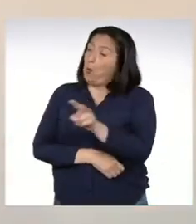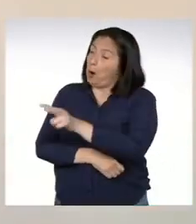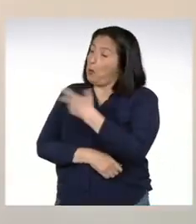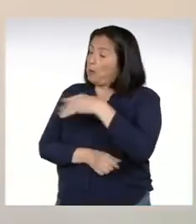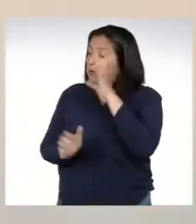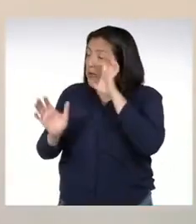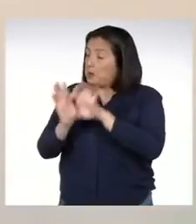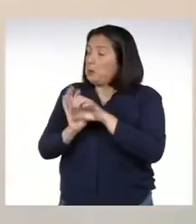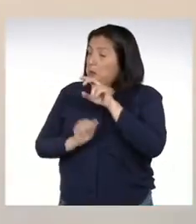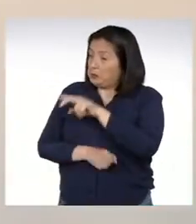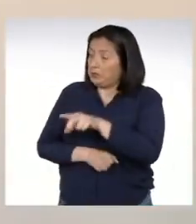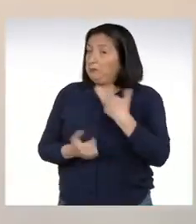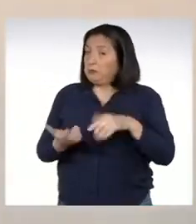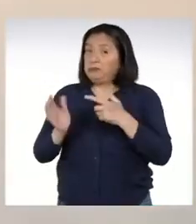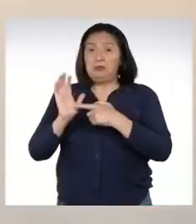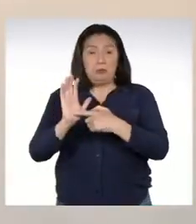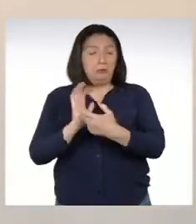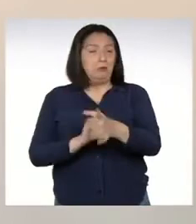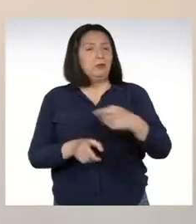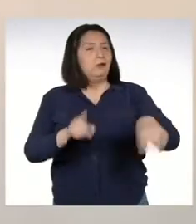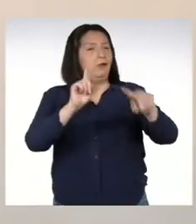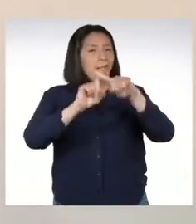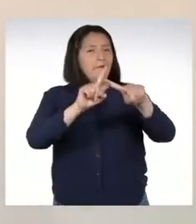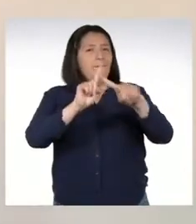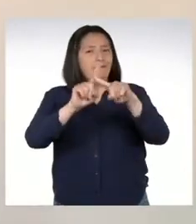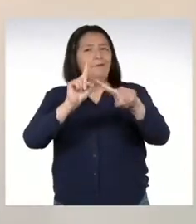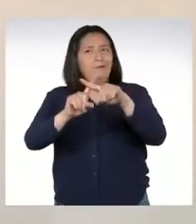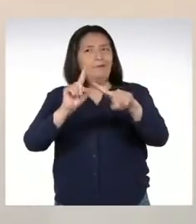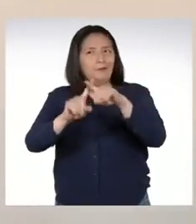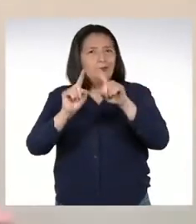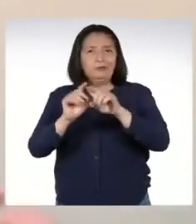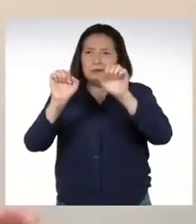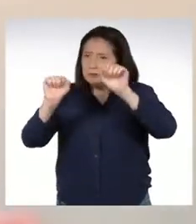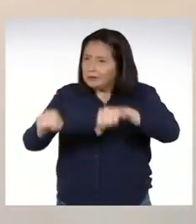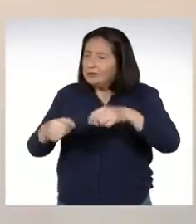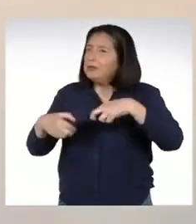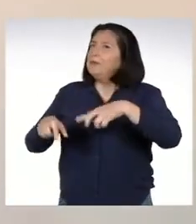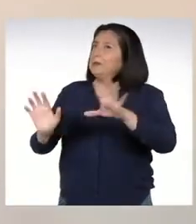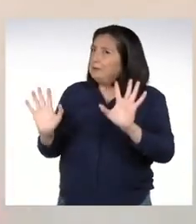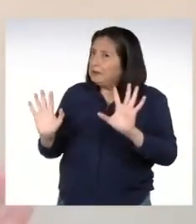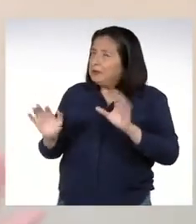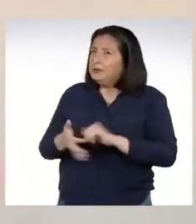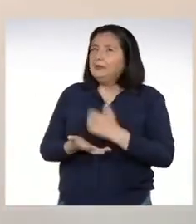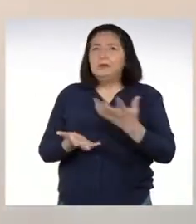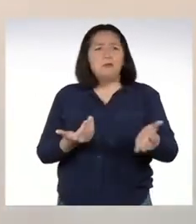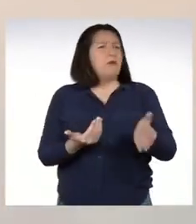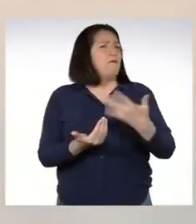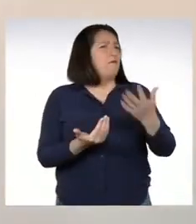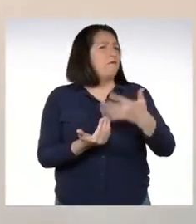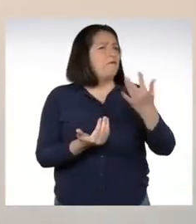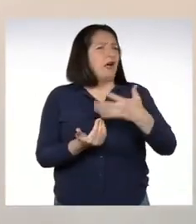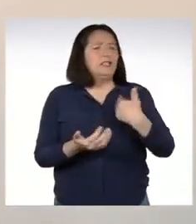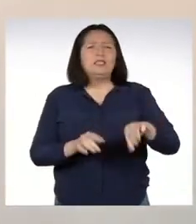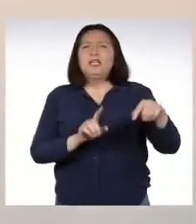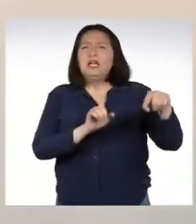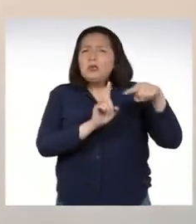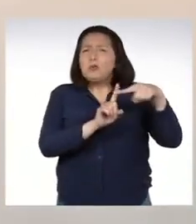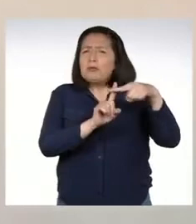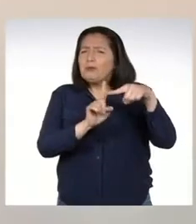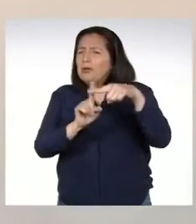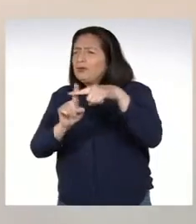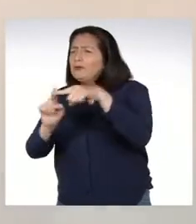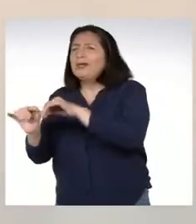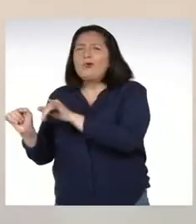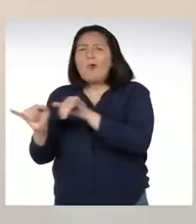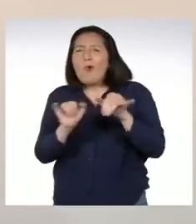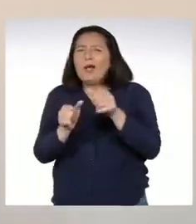los ejemplos presentados, la multiplicación nos ha permitido realizar de forma simple la suma reiterada de